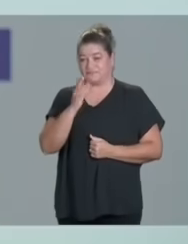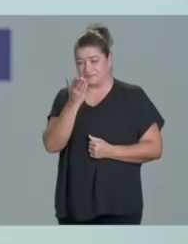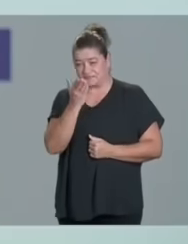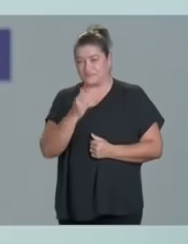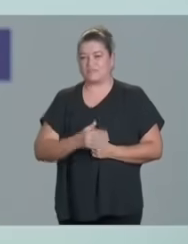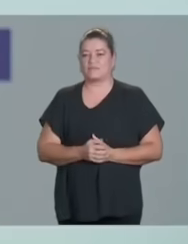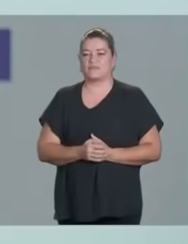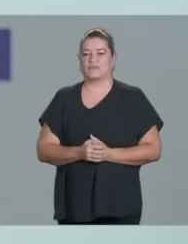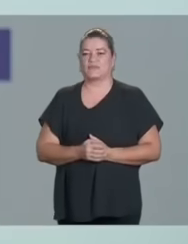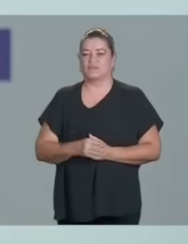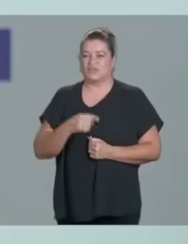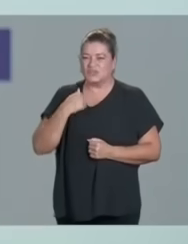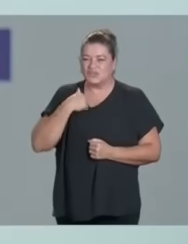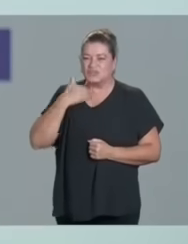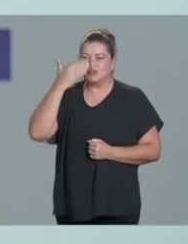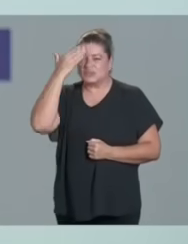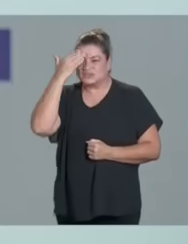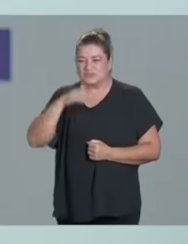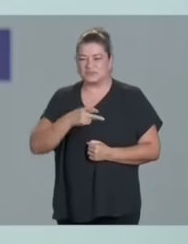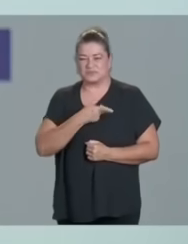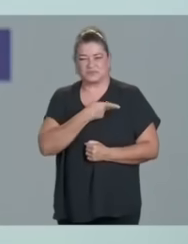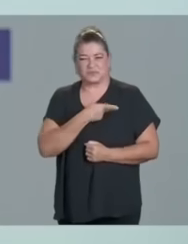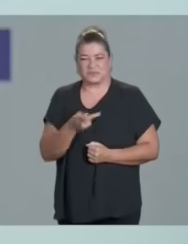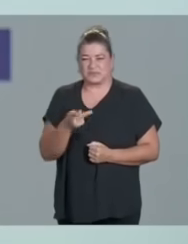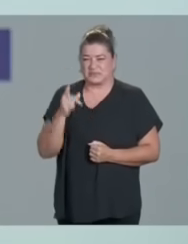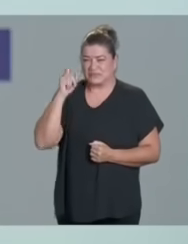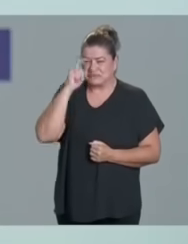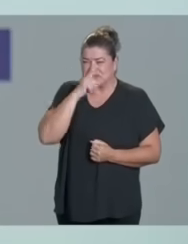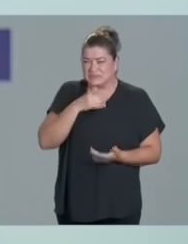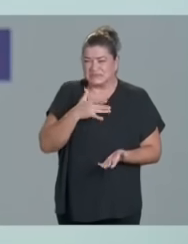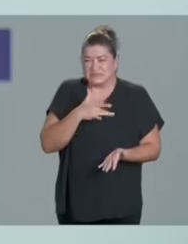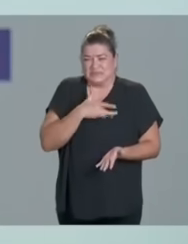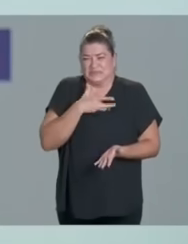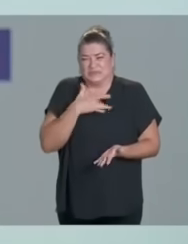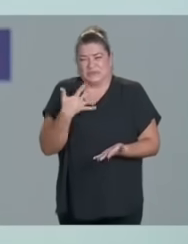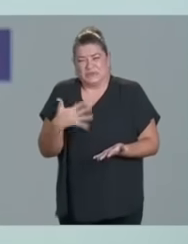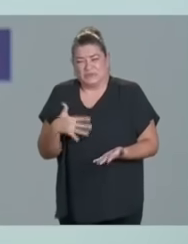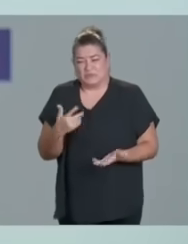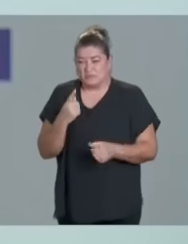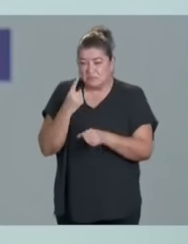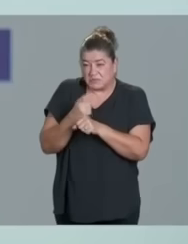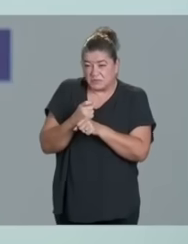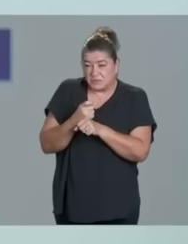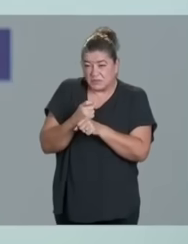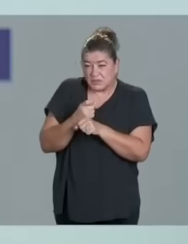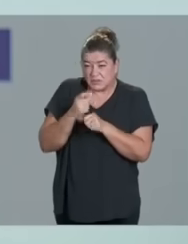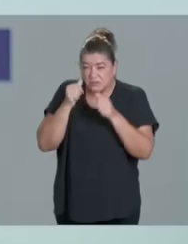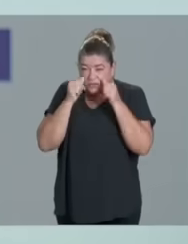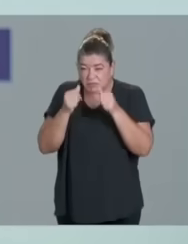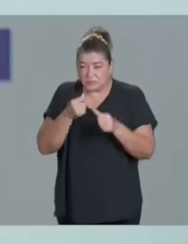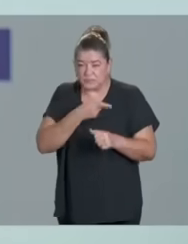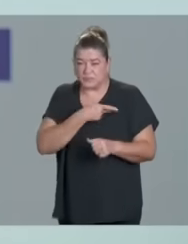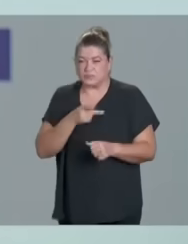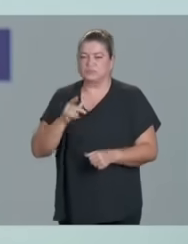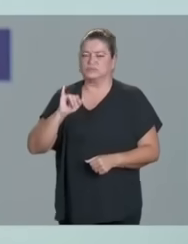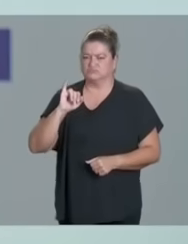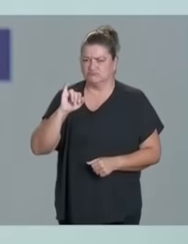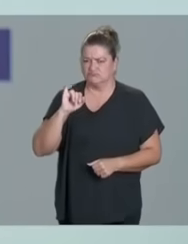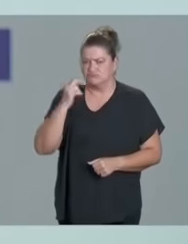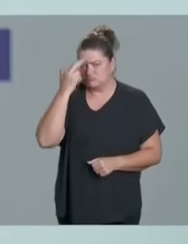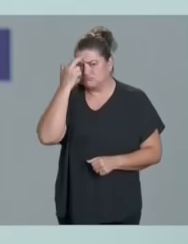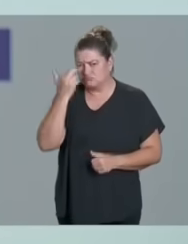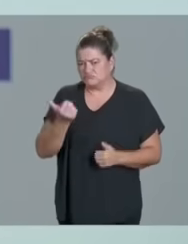pobreza. Por eso estoy de acuerdo con la frase, primero los pobres. Sí, primero los pobres para salir de la